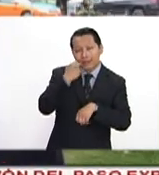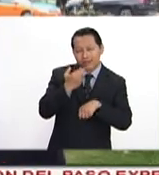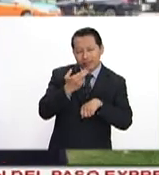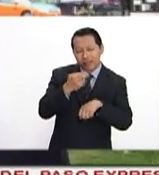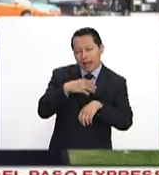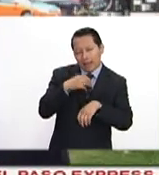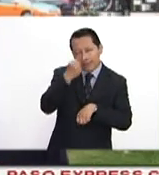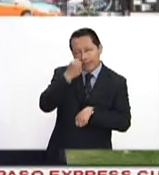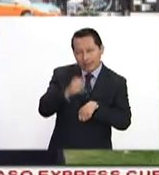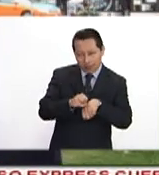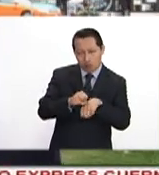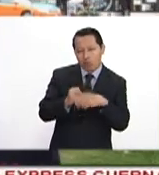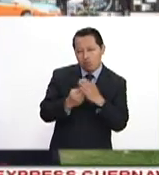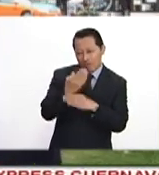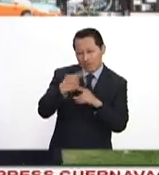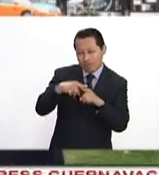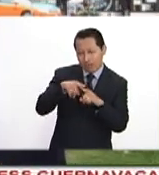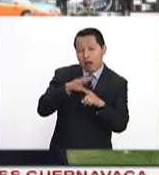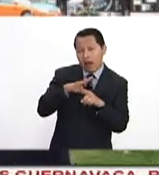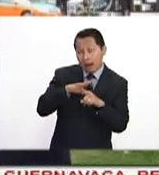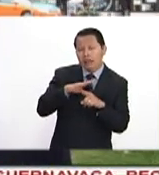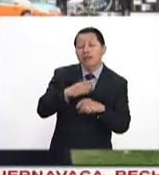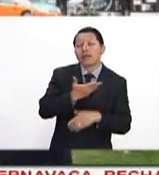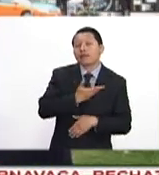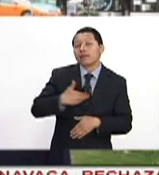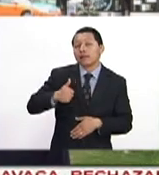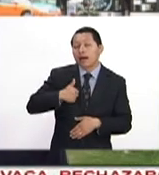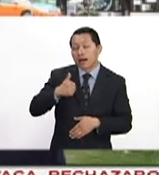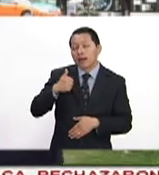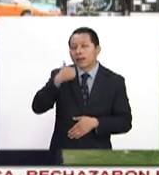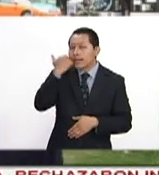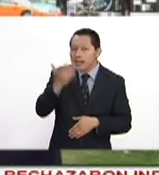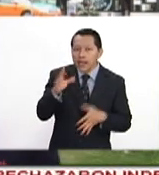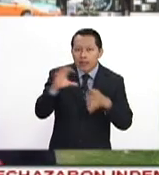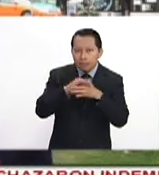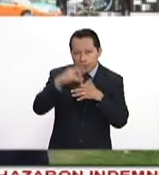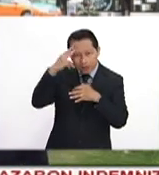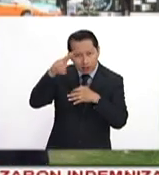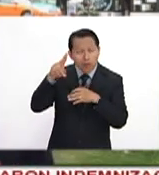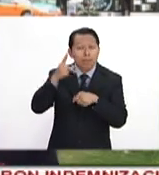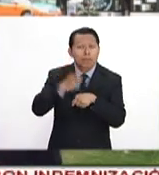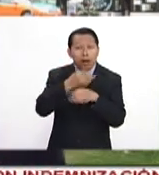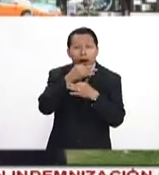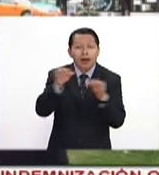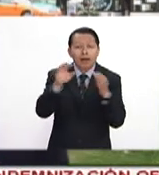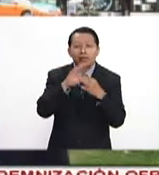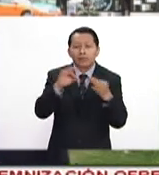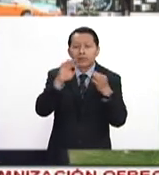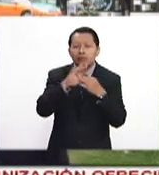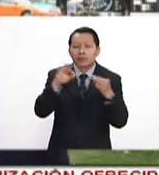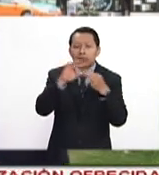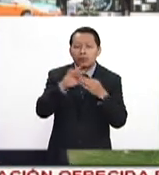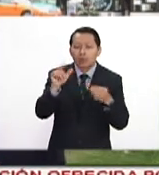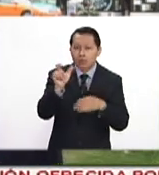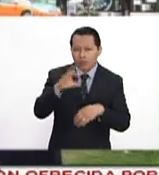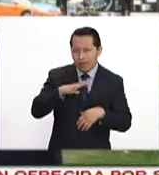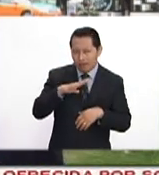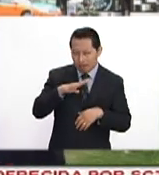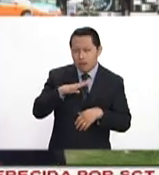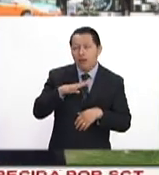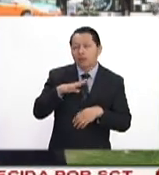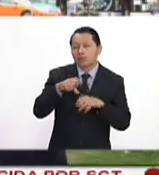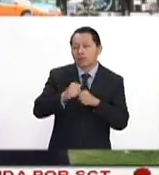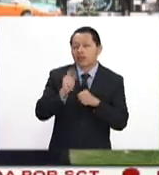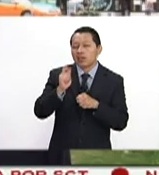remarcaba mucho esta intención del gobierno liberal de Justin Trudeau de acercarse a México y el primer mensaje que envió al asumir posesión del cargo